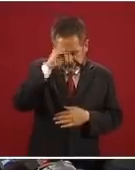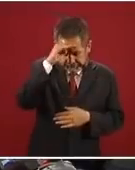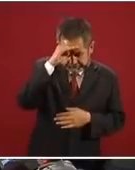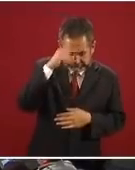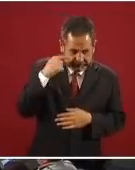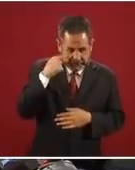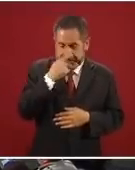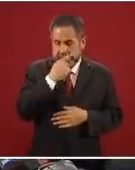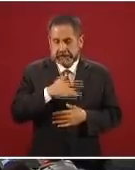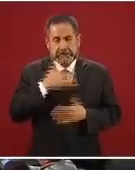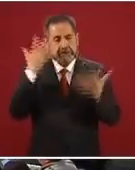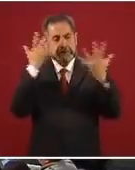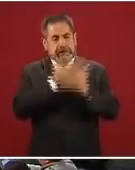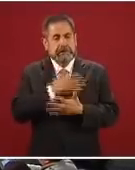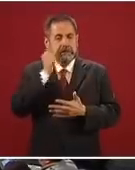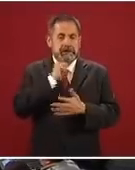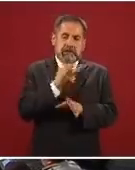decide